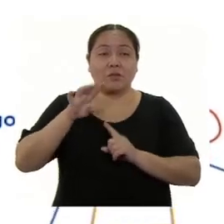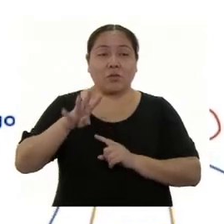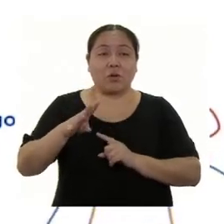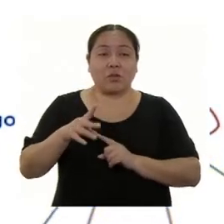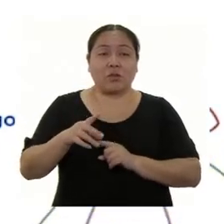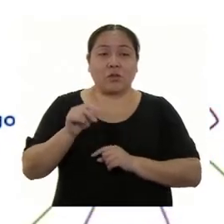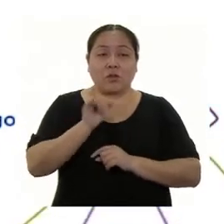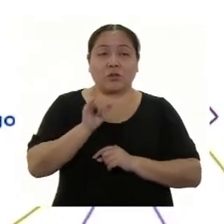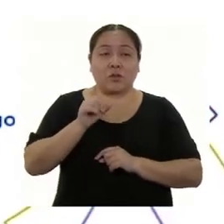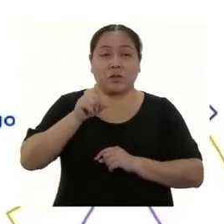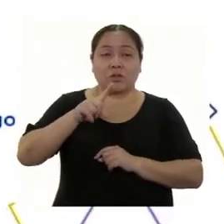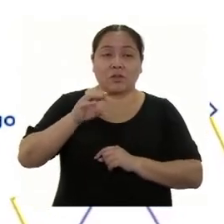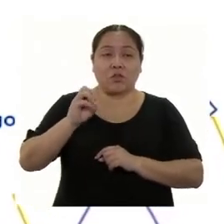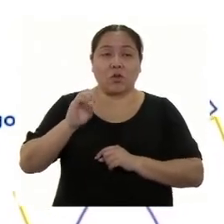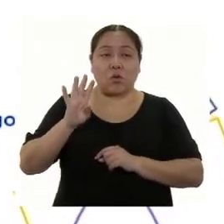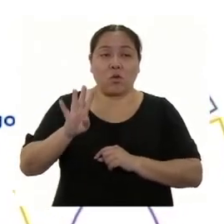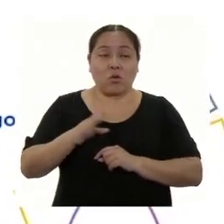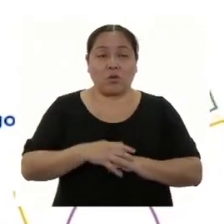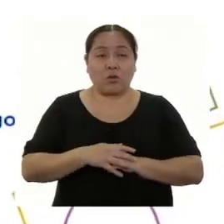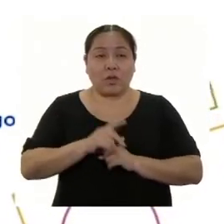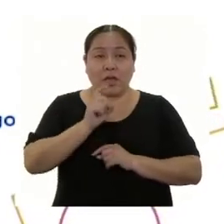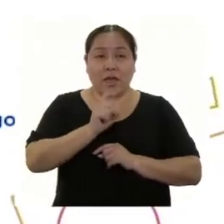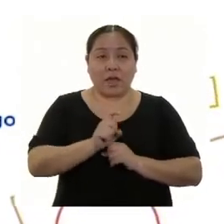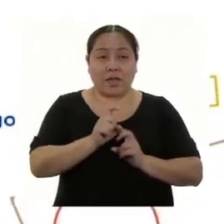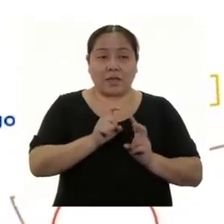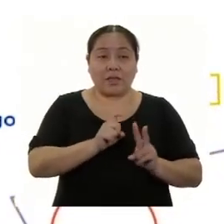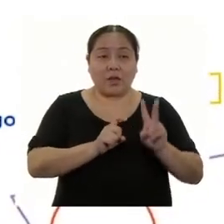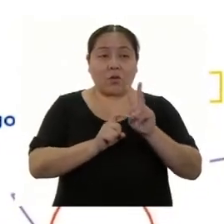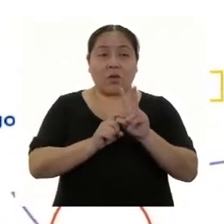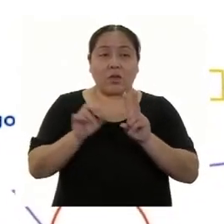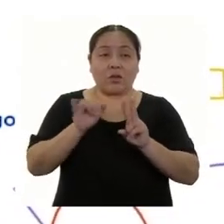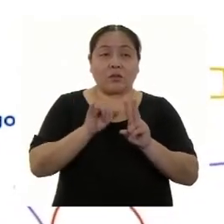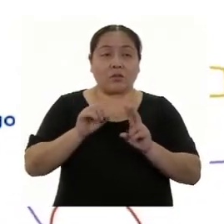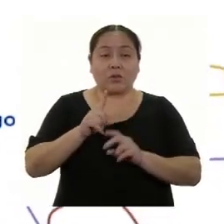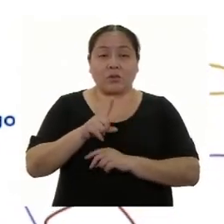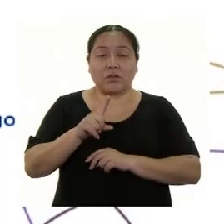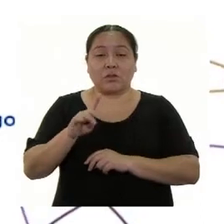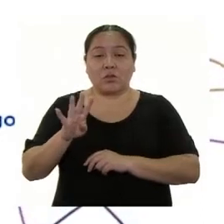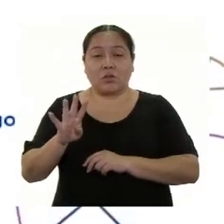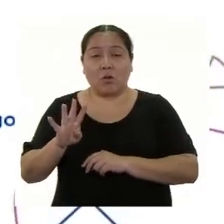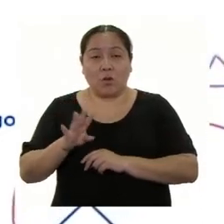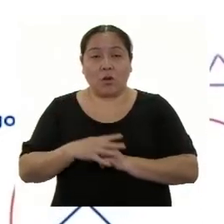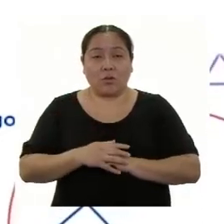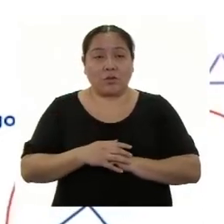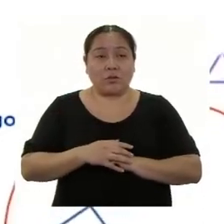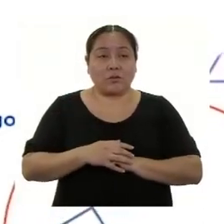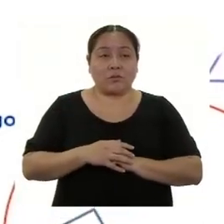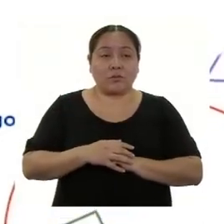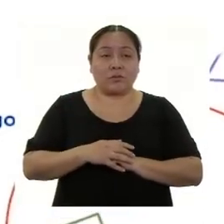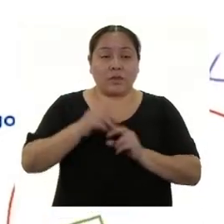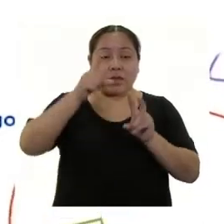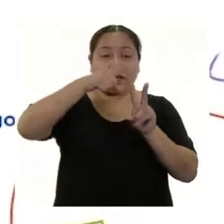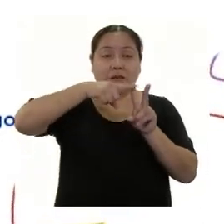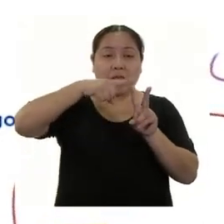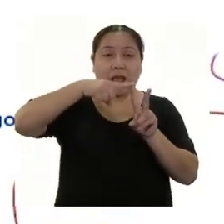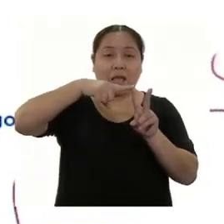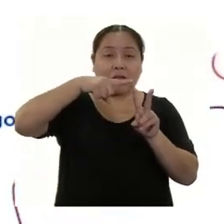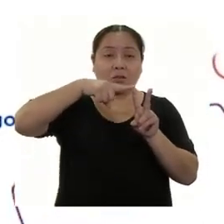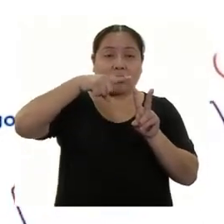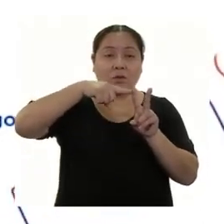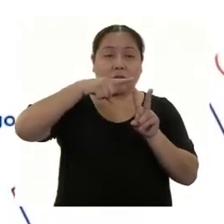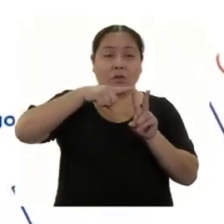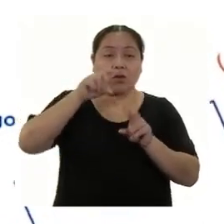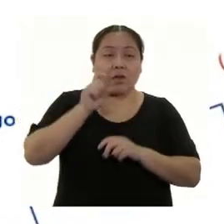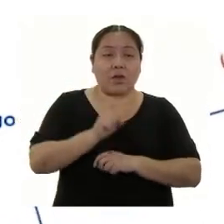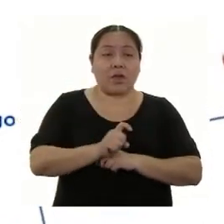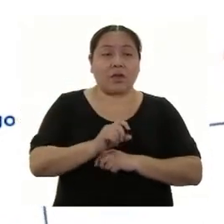104. Ja, entonces x al cuadrado es igual a 104. Sacamos la raíz cuadrada y nos queda